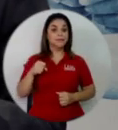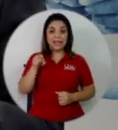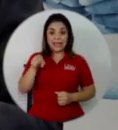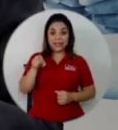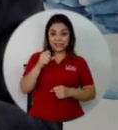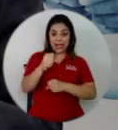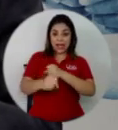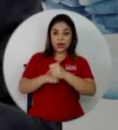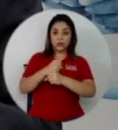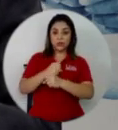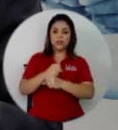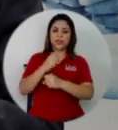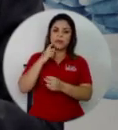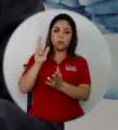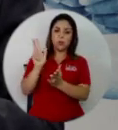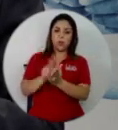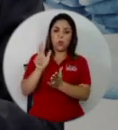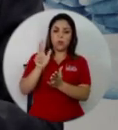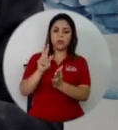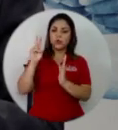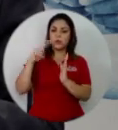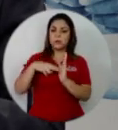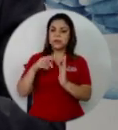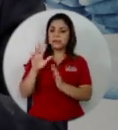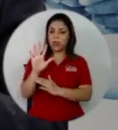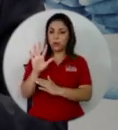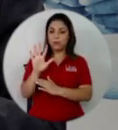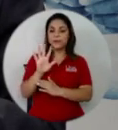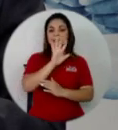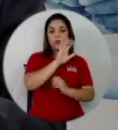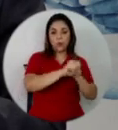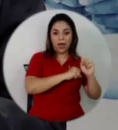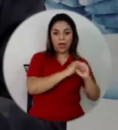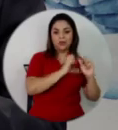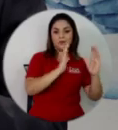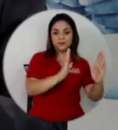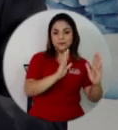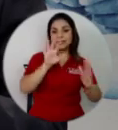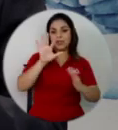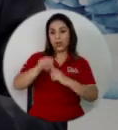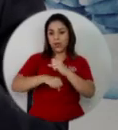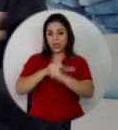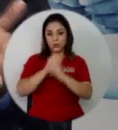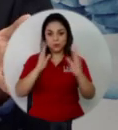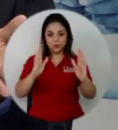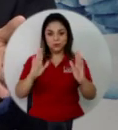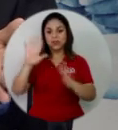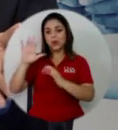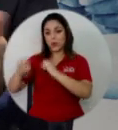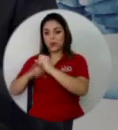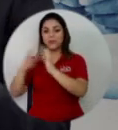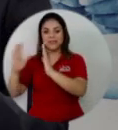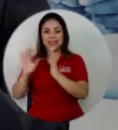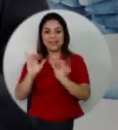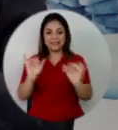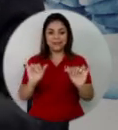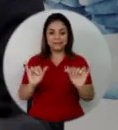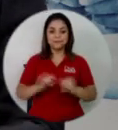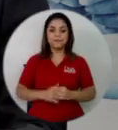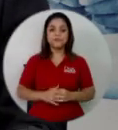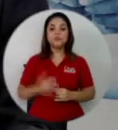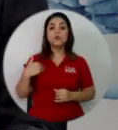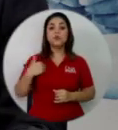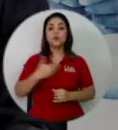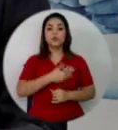desarrollo, que se aprueba para el año 2005, para el quinquenio, habíamos creado un poquito antes el fondo